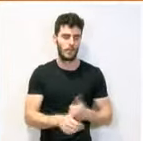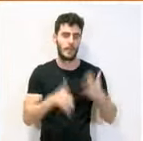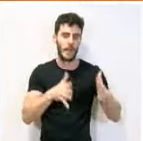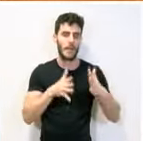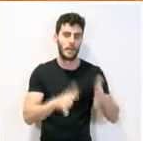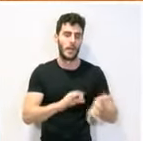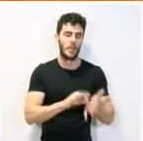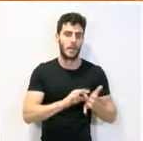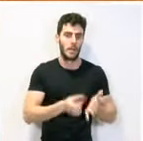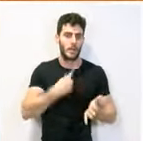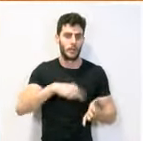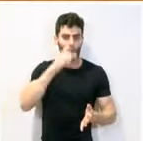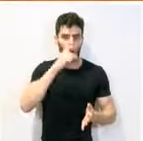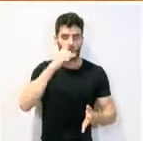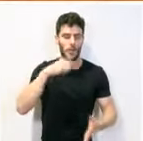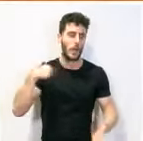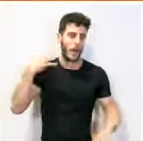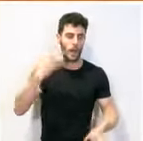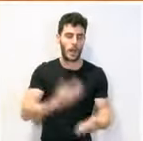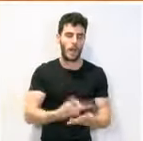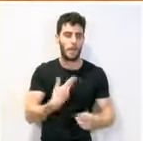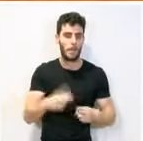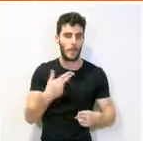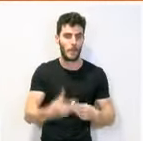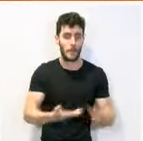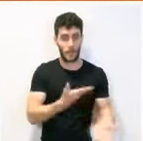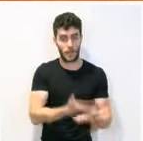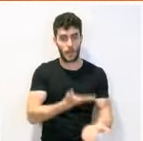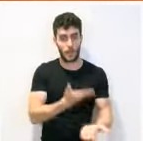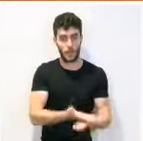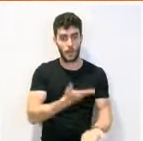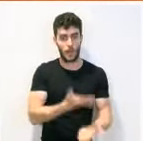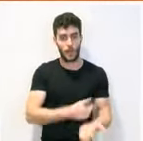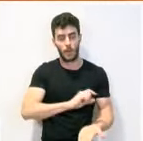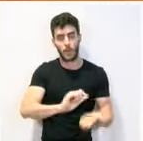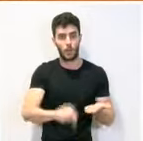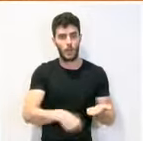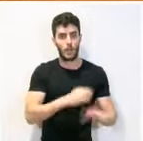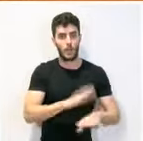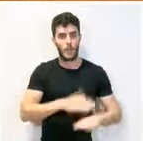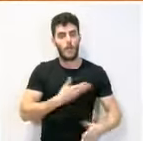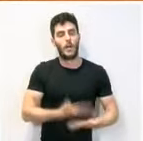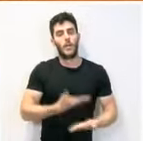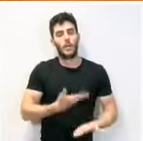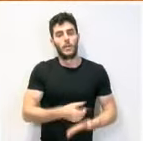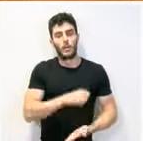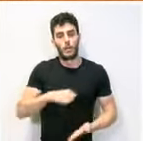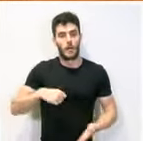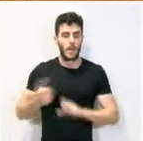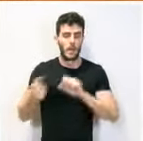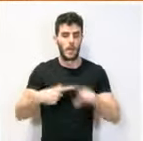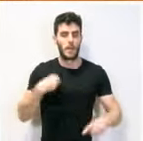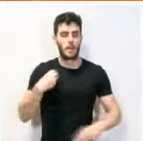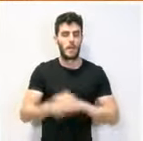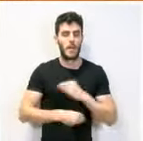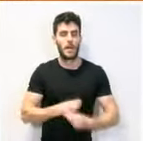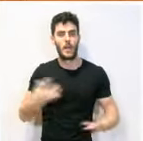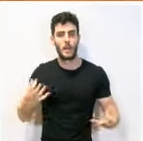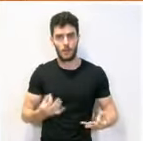de servicio. Venimos años de políticas en las que las licitaciones de contratos, para justificar esas privatizaciones, lo que hacen